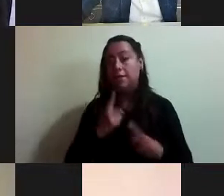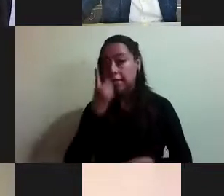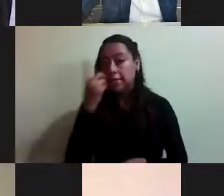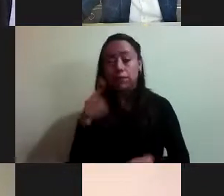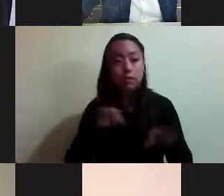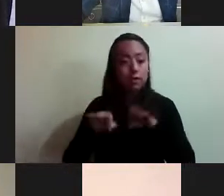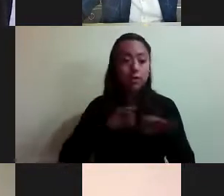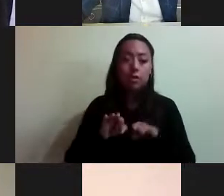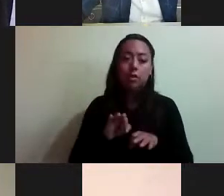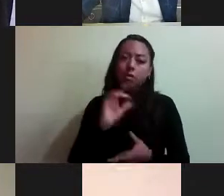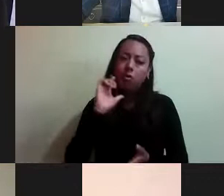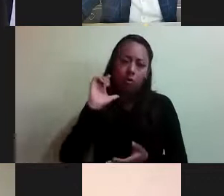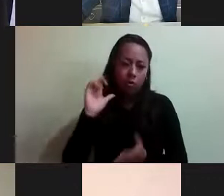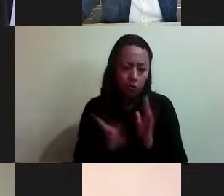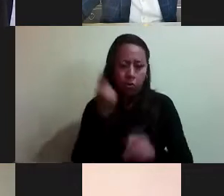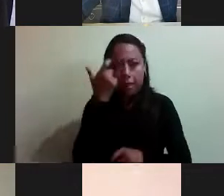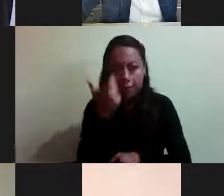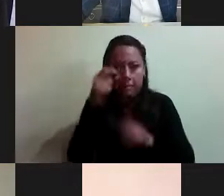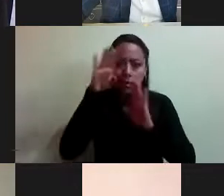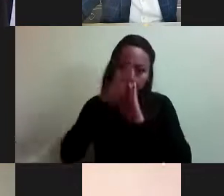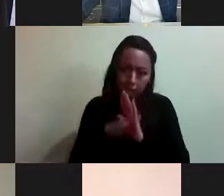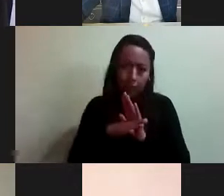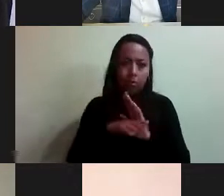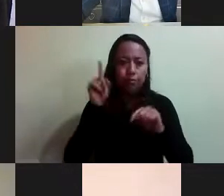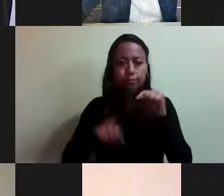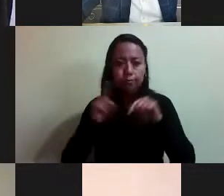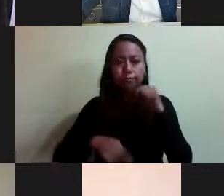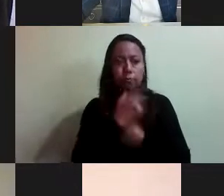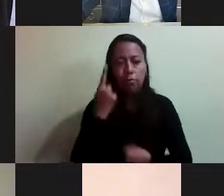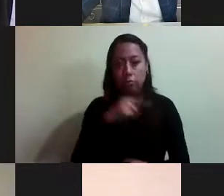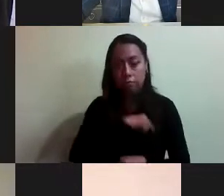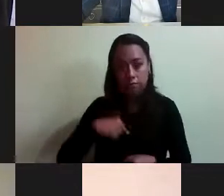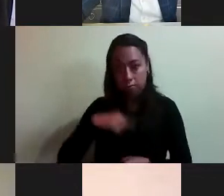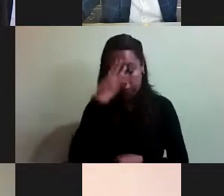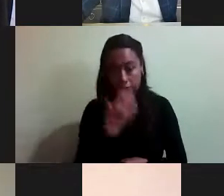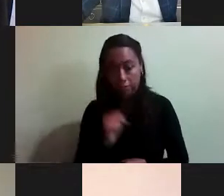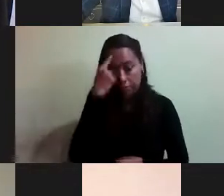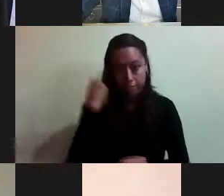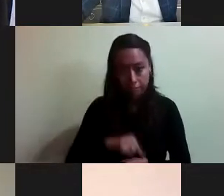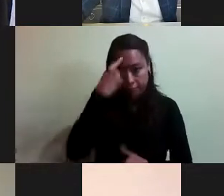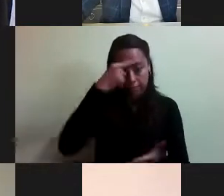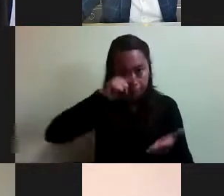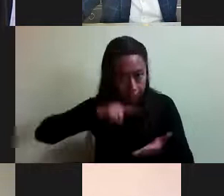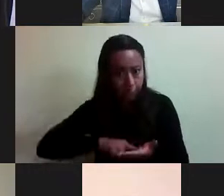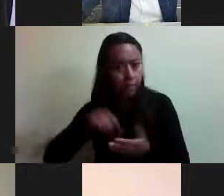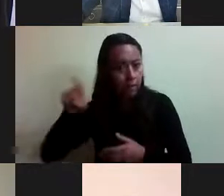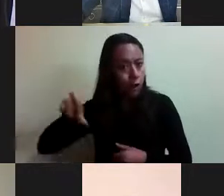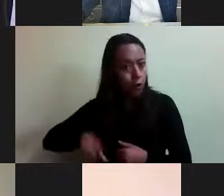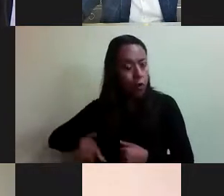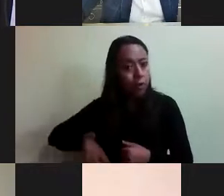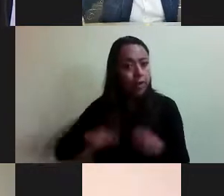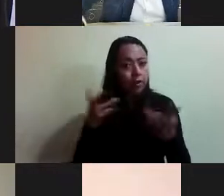apoquinar otra vez porque no tuvimos pues la capacidad de convencer al gobierno de que era necesario hacer